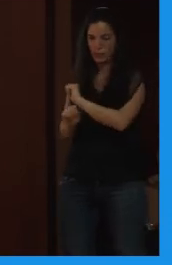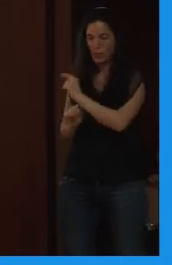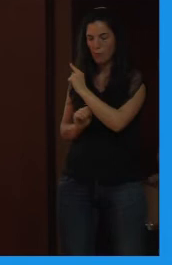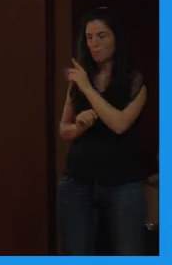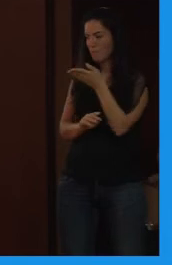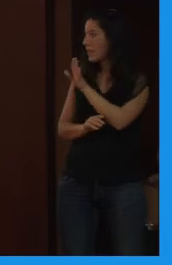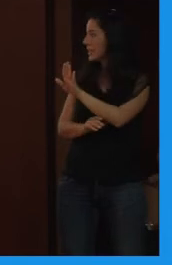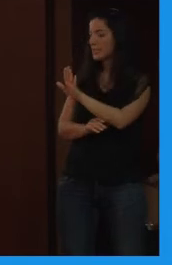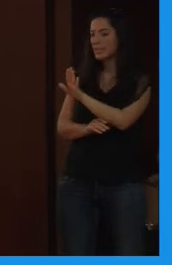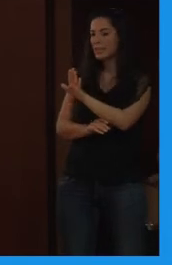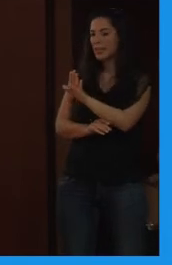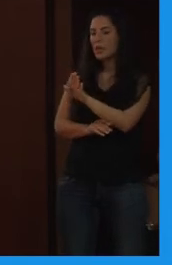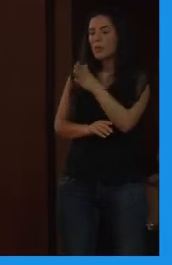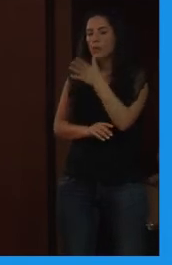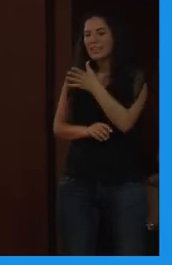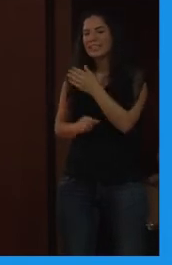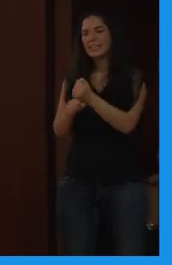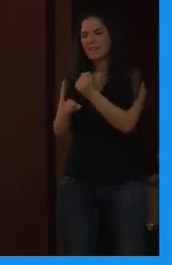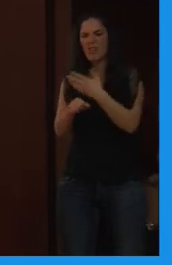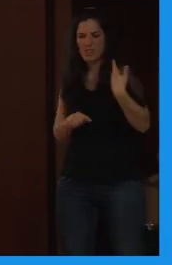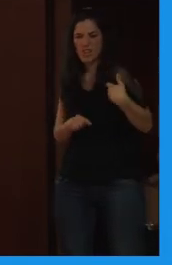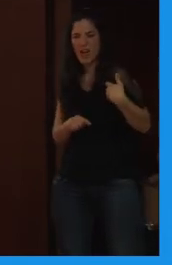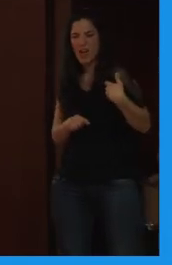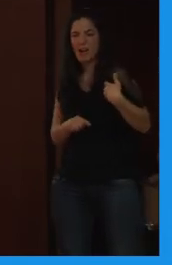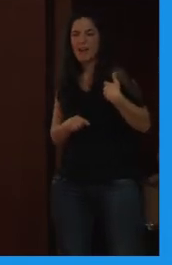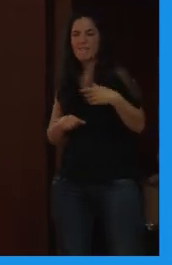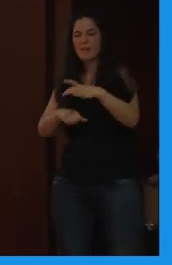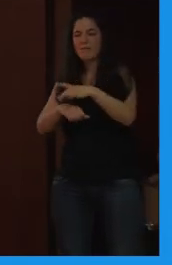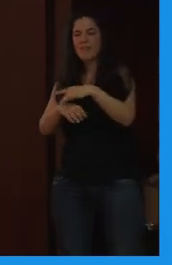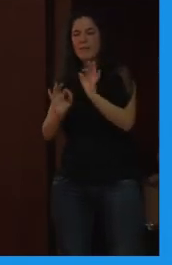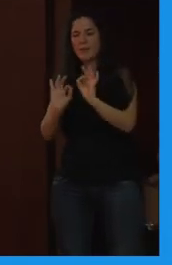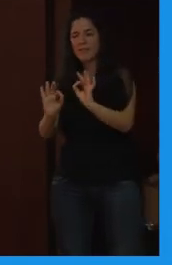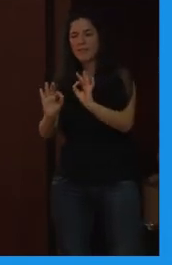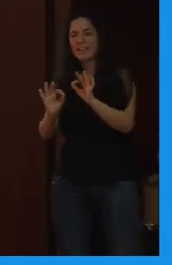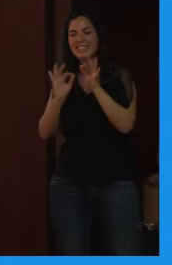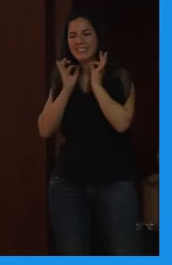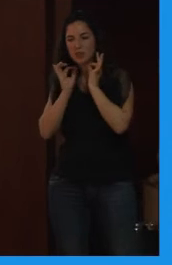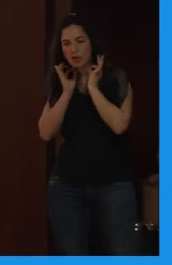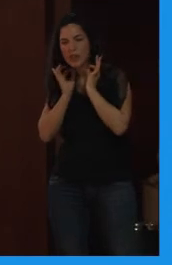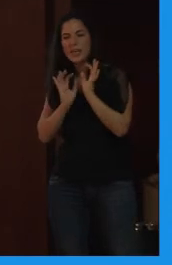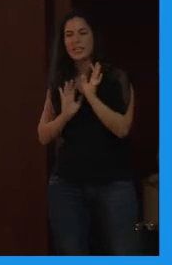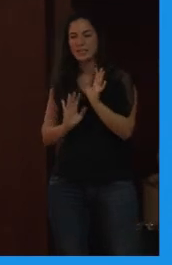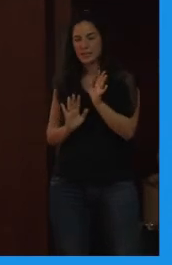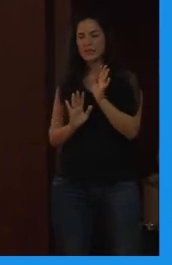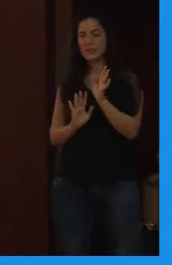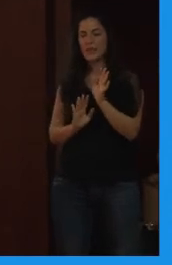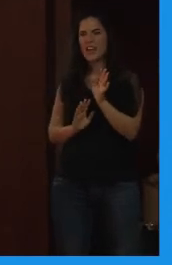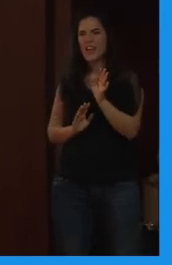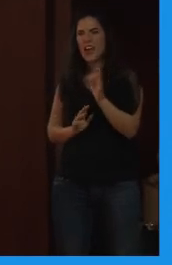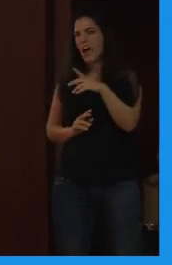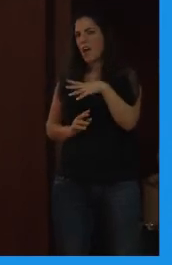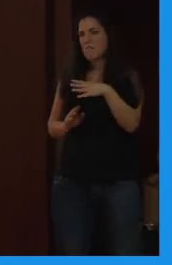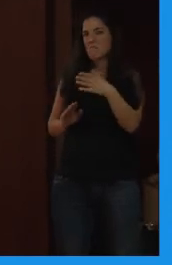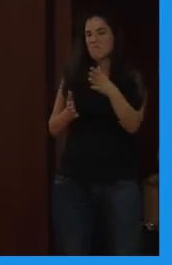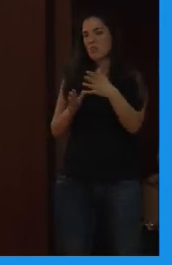con alteraciones endocrinológicas. Se hizo un simposium hace 2 años en Santiago